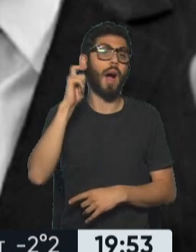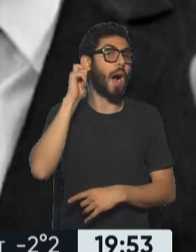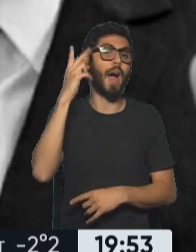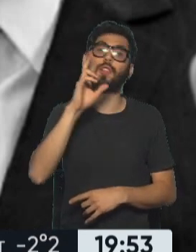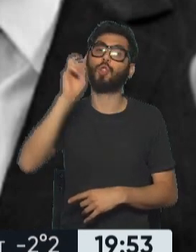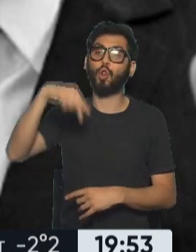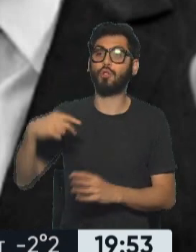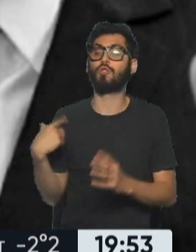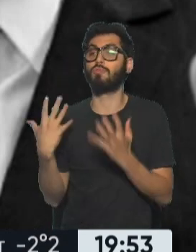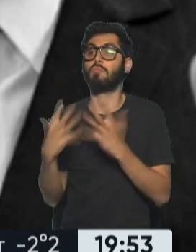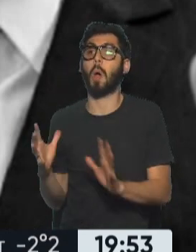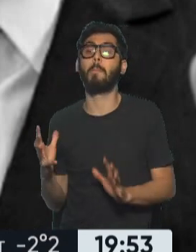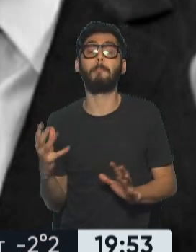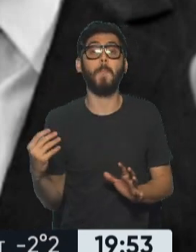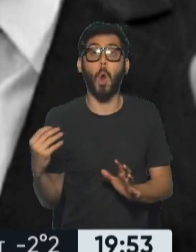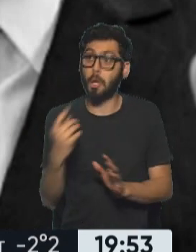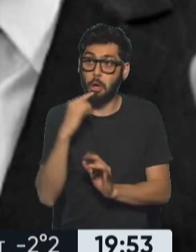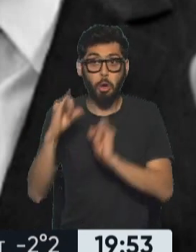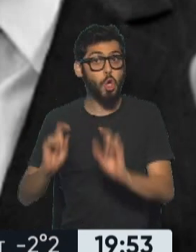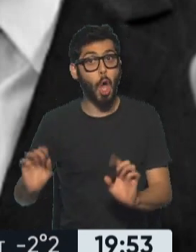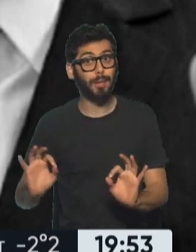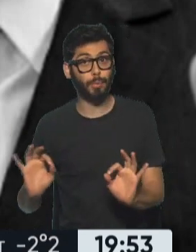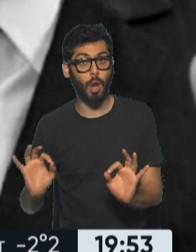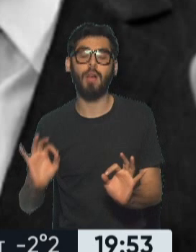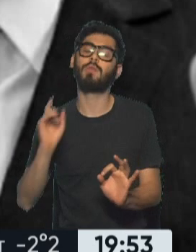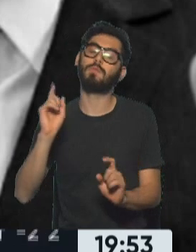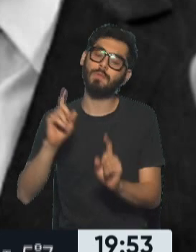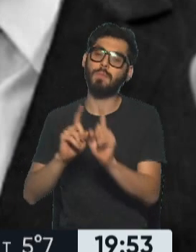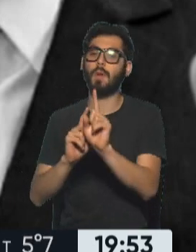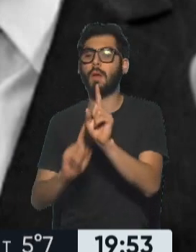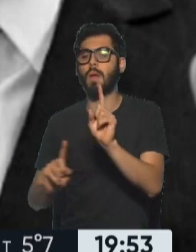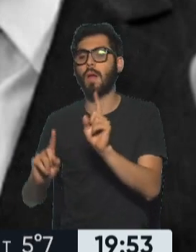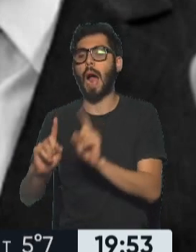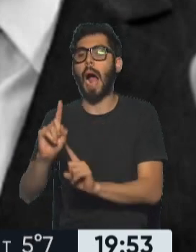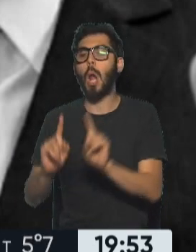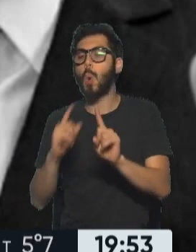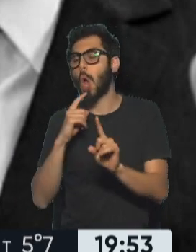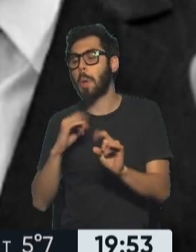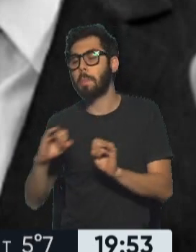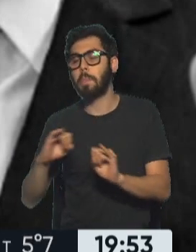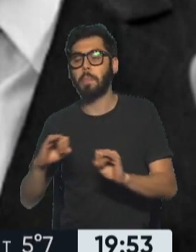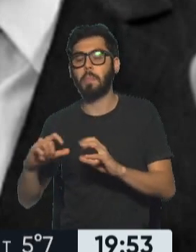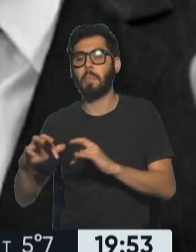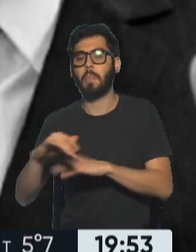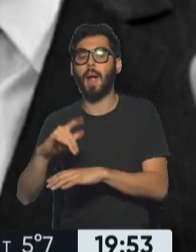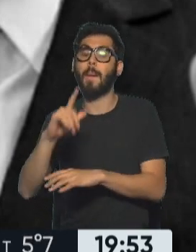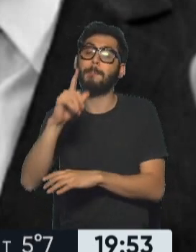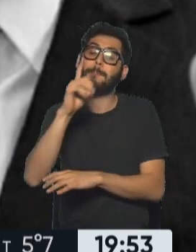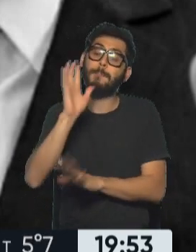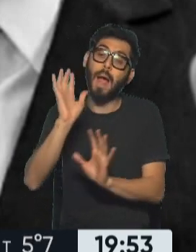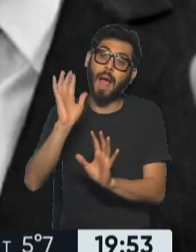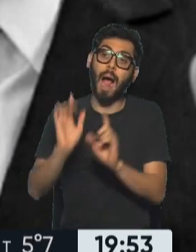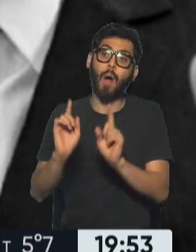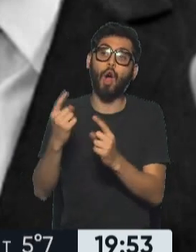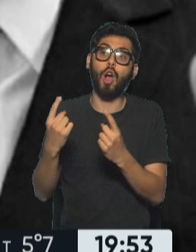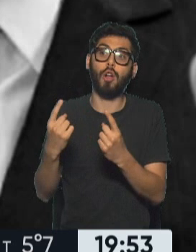se fue, más allá de que los voceros informales de la Corte dejan trascender que hay algunas cuestiones que le han